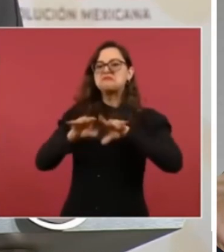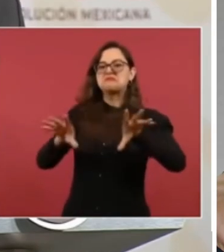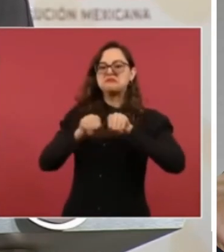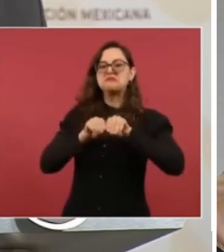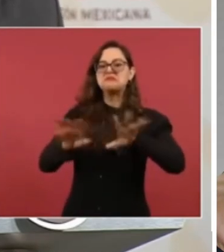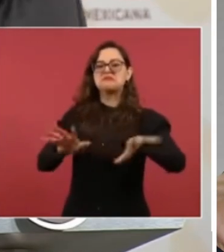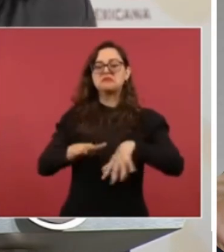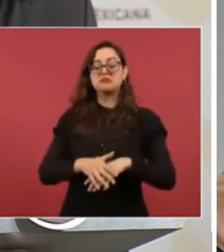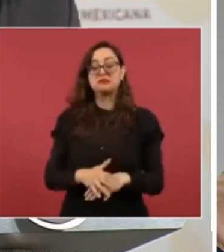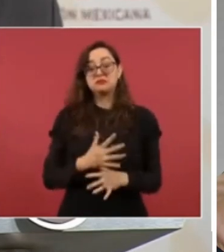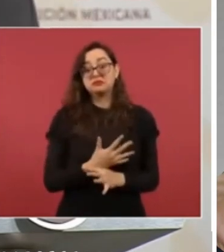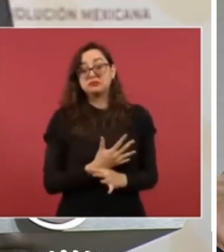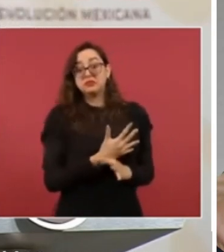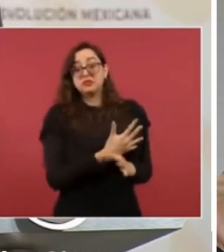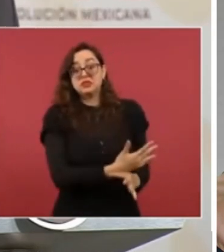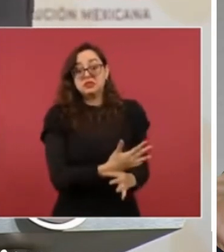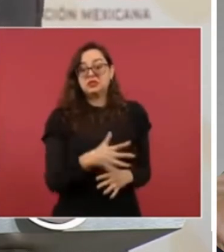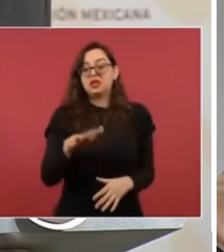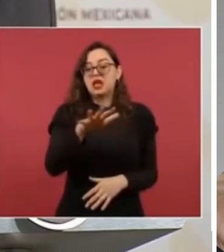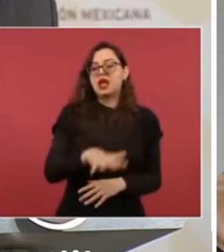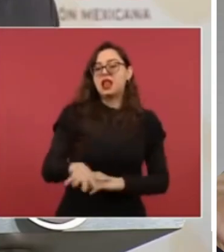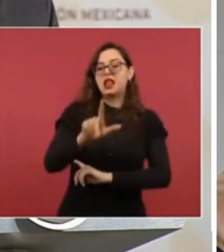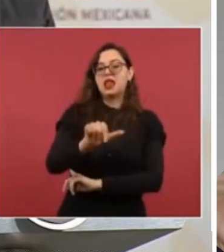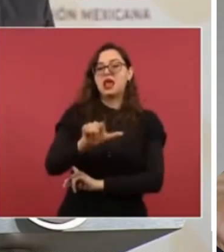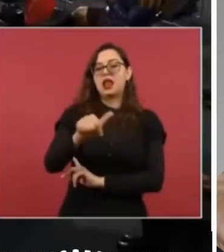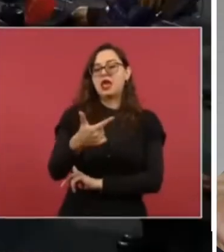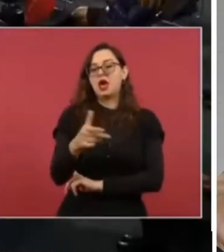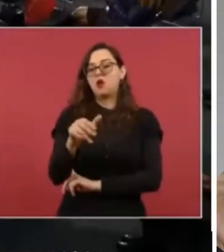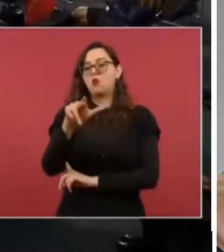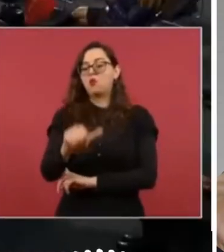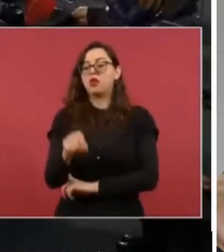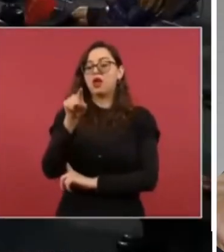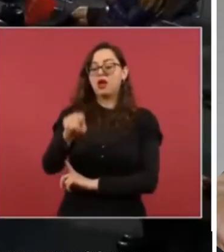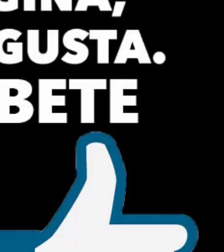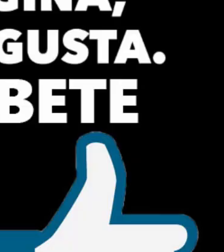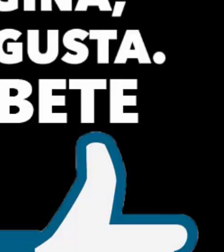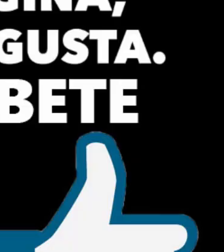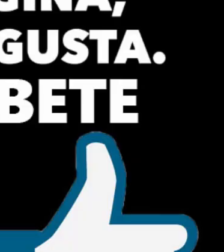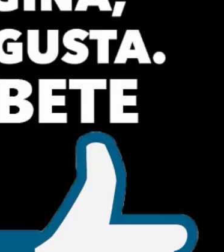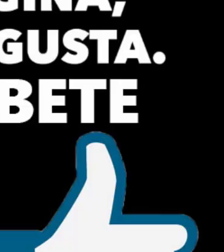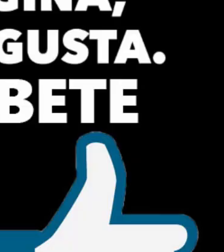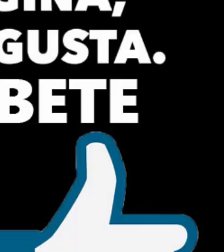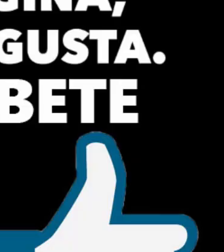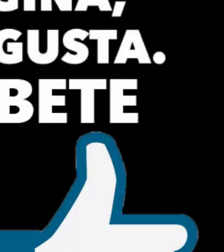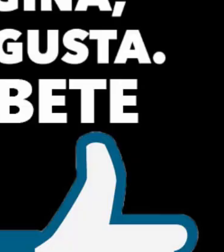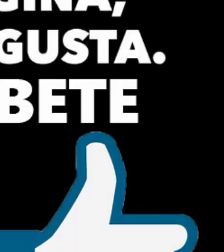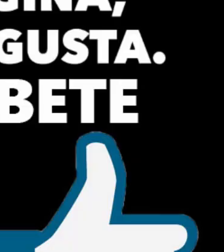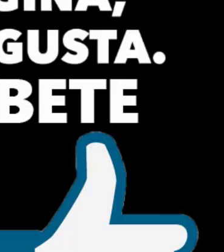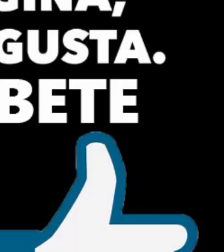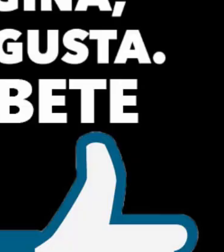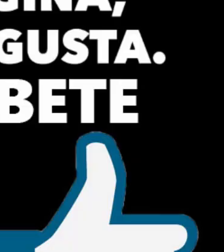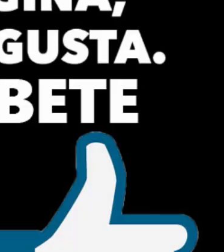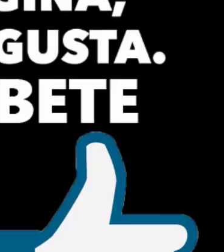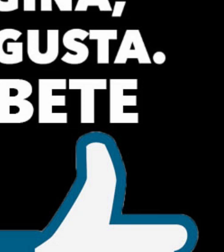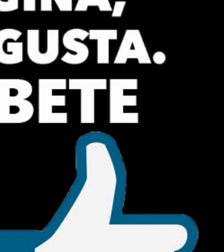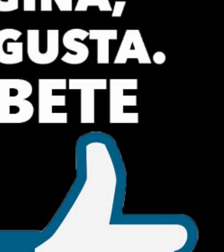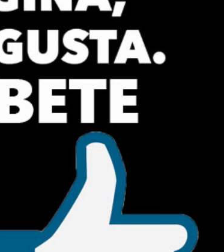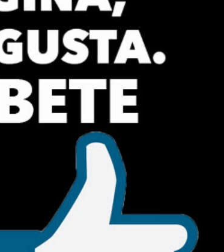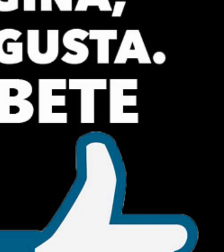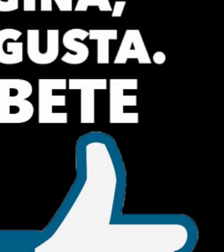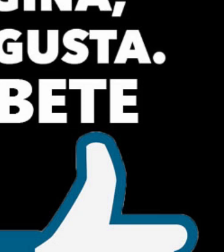tronándole matracas a Ricardo Anaya. No, esa es parte de la guerra. Yo participé por Movimiento Ciudadano porque yo había sido diputado local y federal,